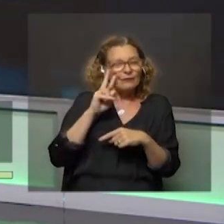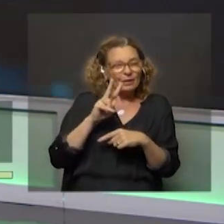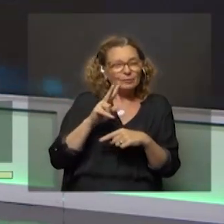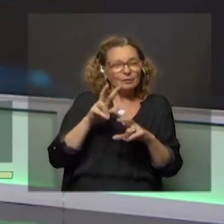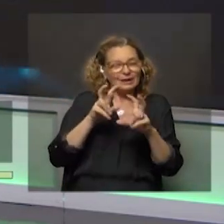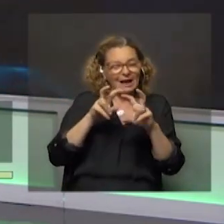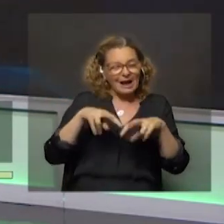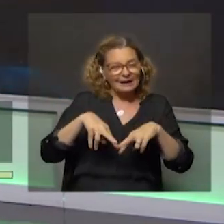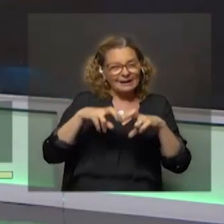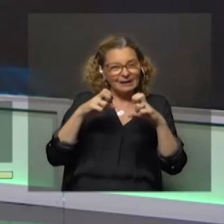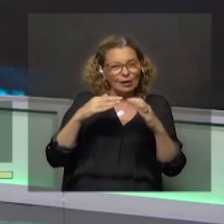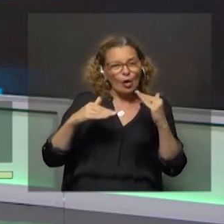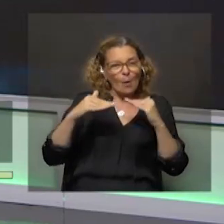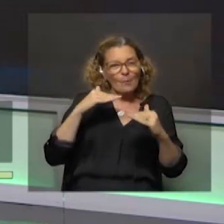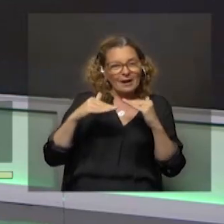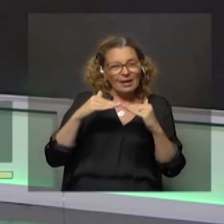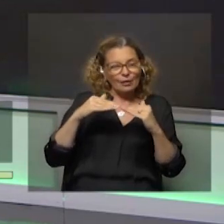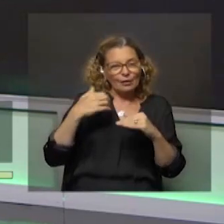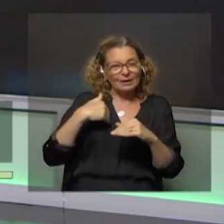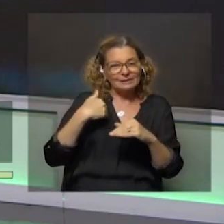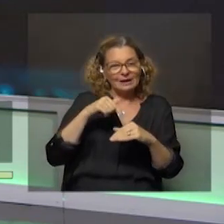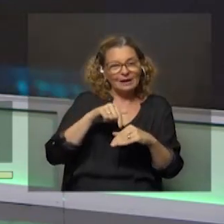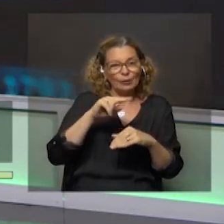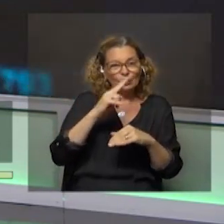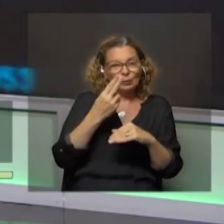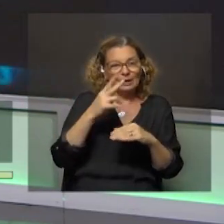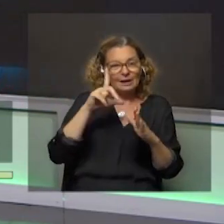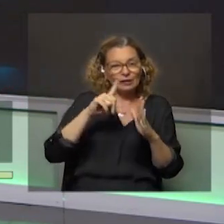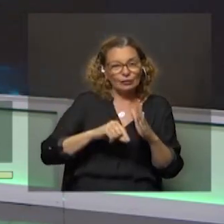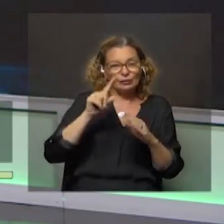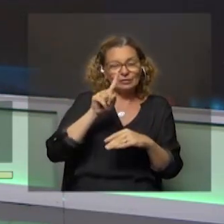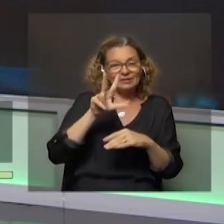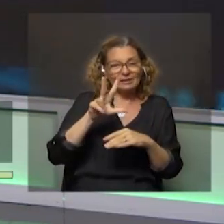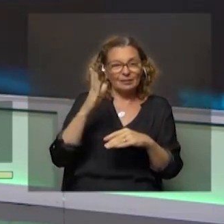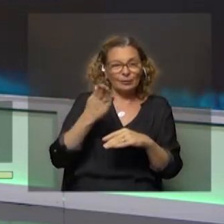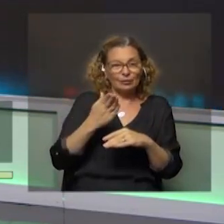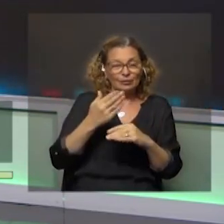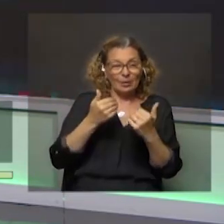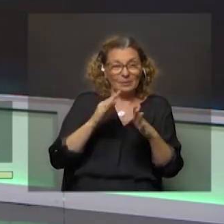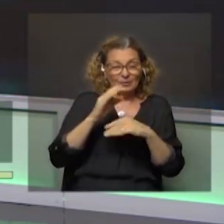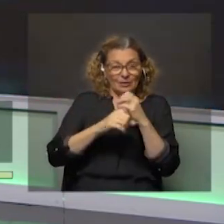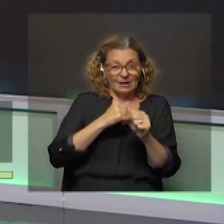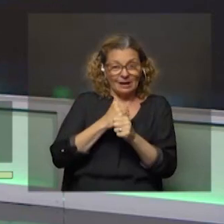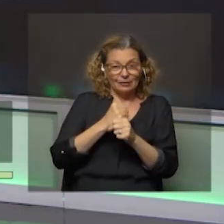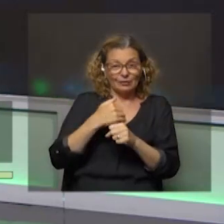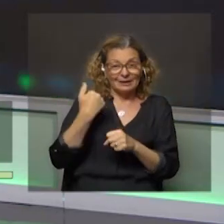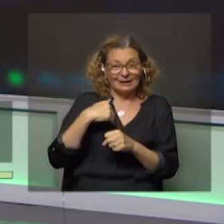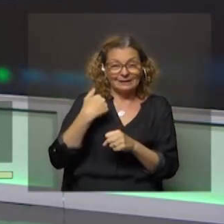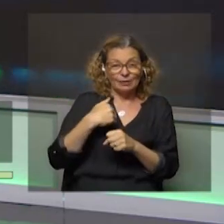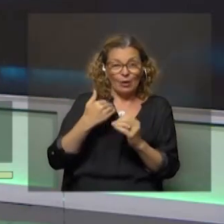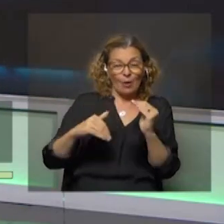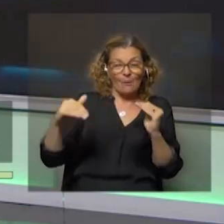la comparación en relación a Argentina el tipo de cambio en nuestro país cayó un 13% desde que comenzó el año y en Argentina